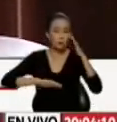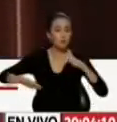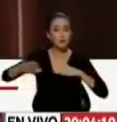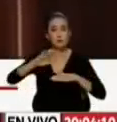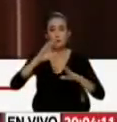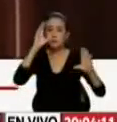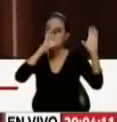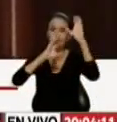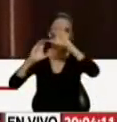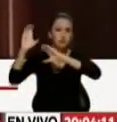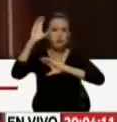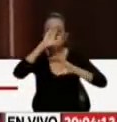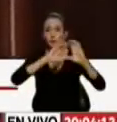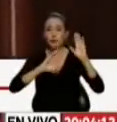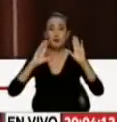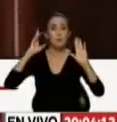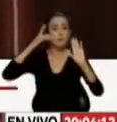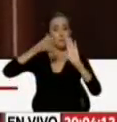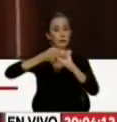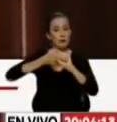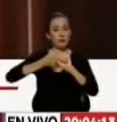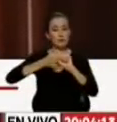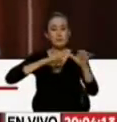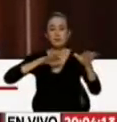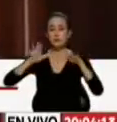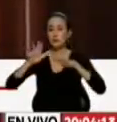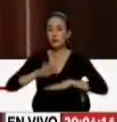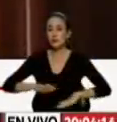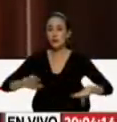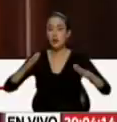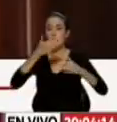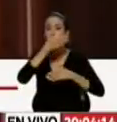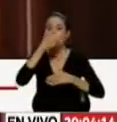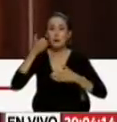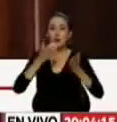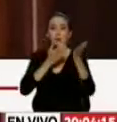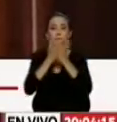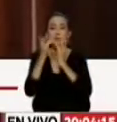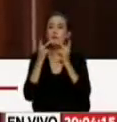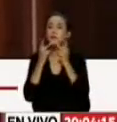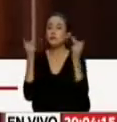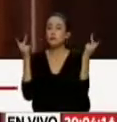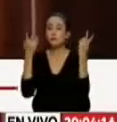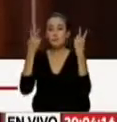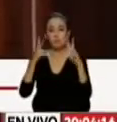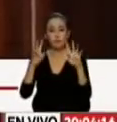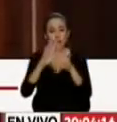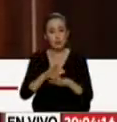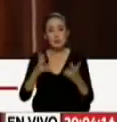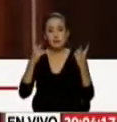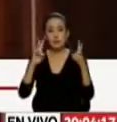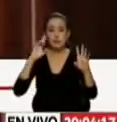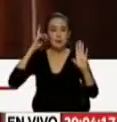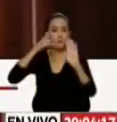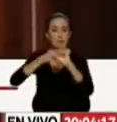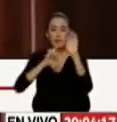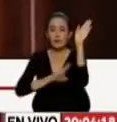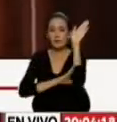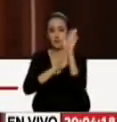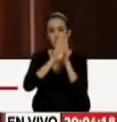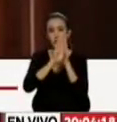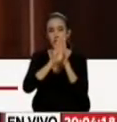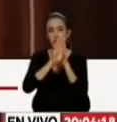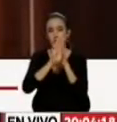ecuatorianos, que participan activamente en la mejora del servicio público con nuevas prestaciones desarrolladas